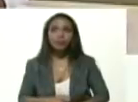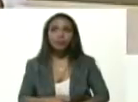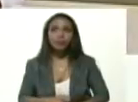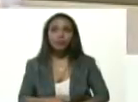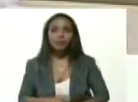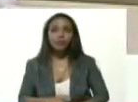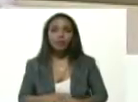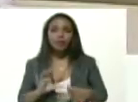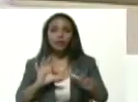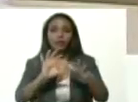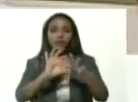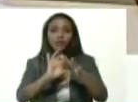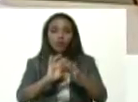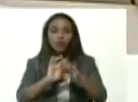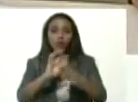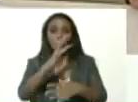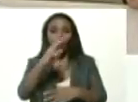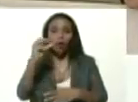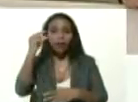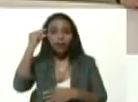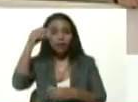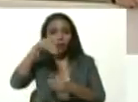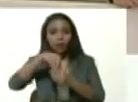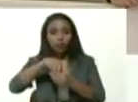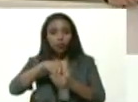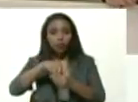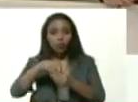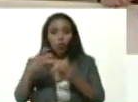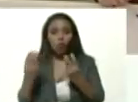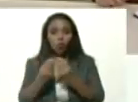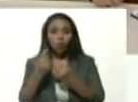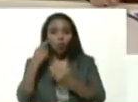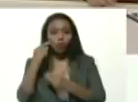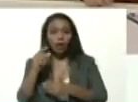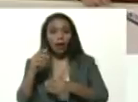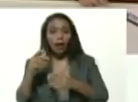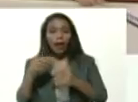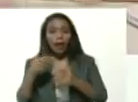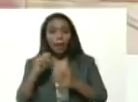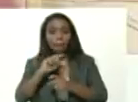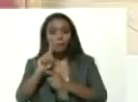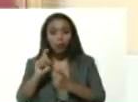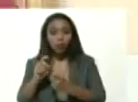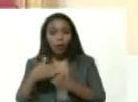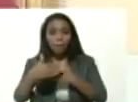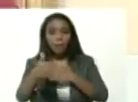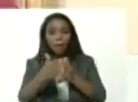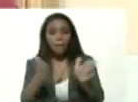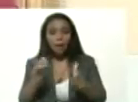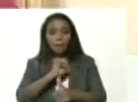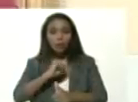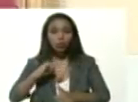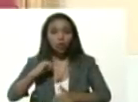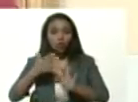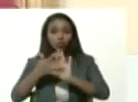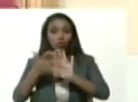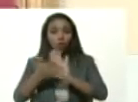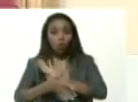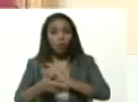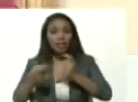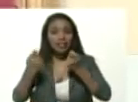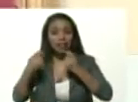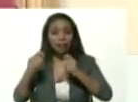combinando la cuarentena, el despistaje ampliado, personalizado y el tratamiento